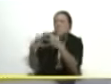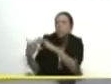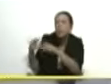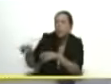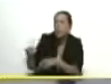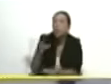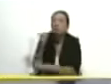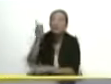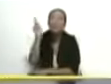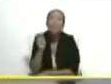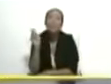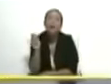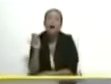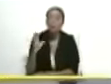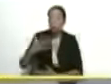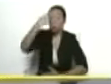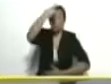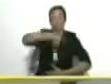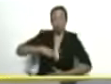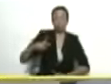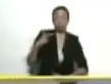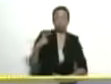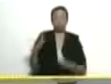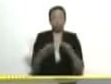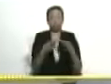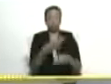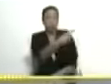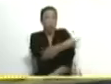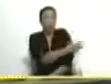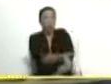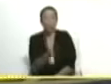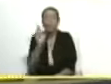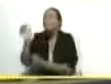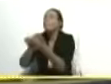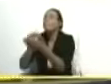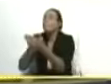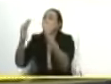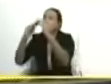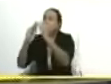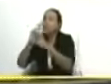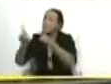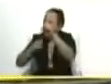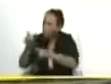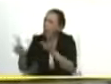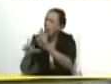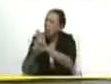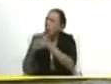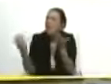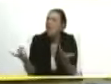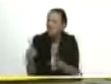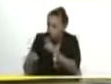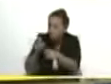¿Cuándo fue un diputado, un senador de la Cuarta República a tocar la puerta para consultar una ley?